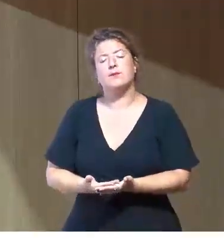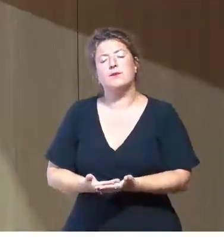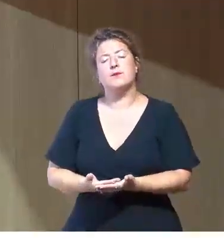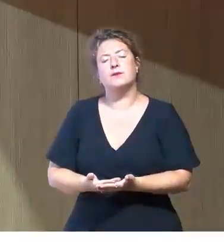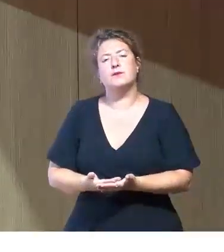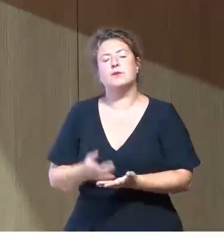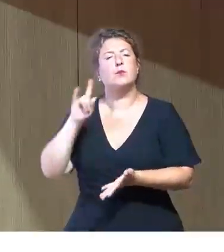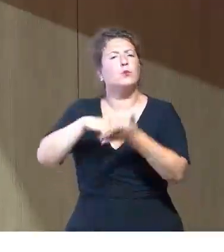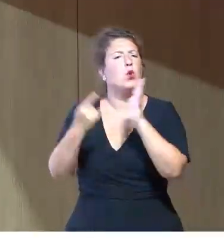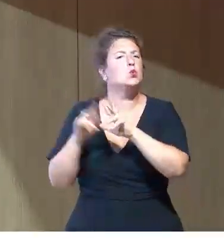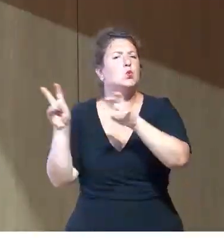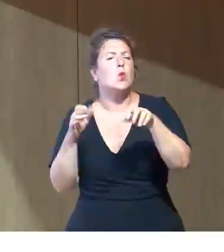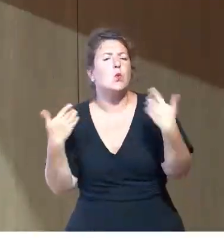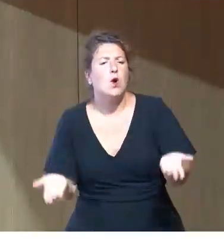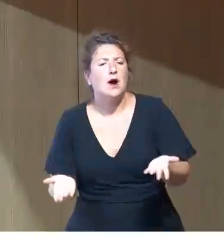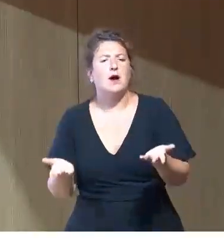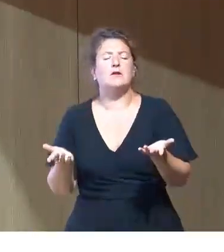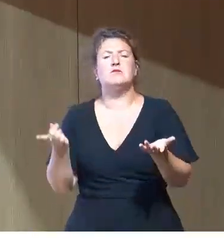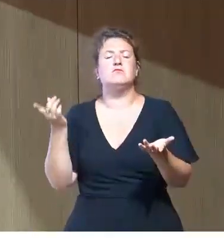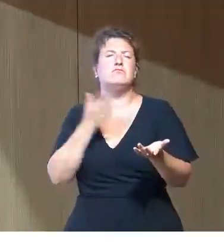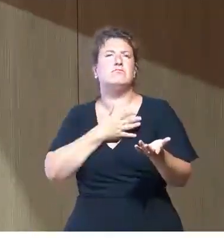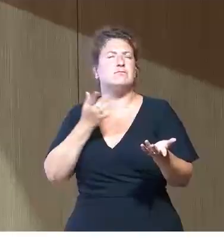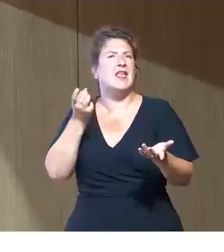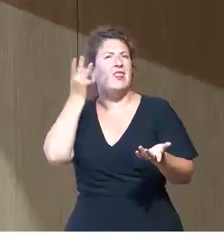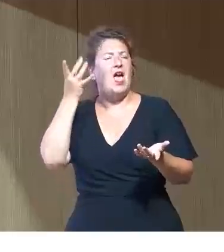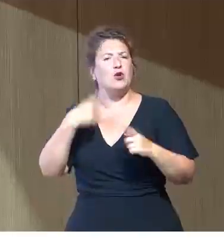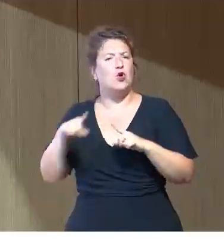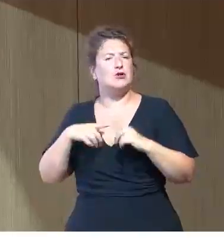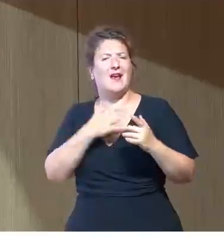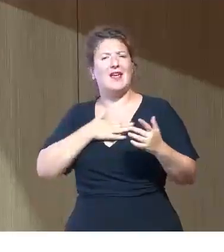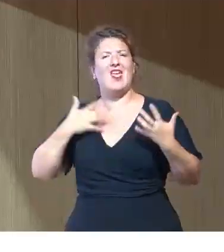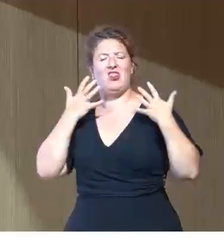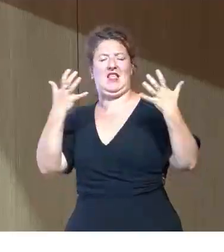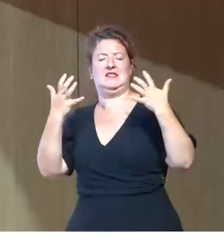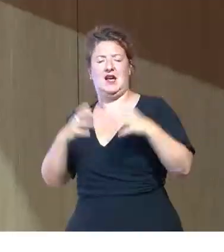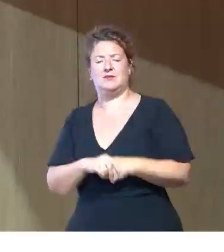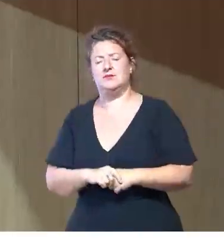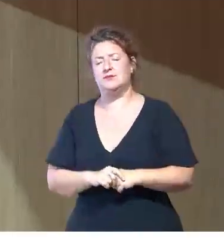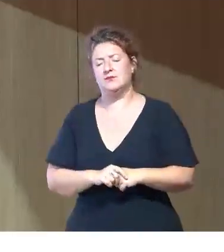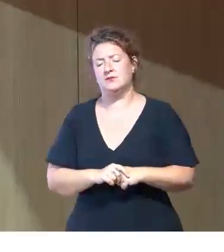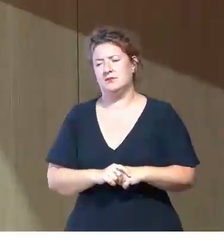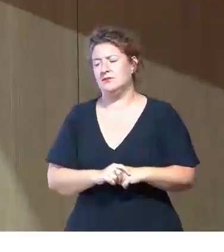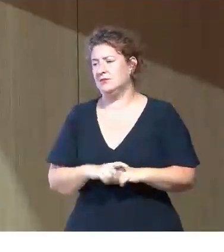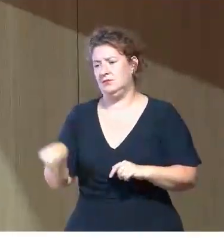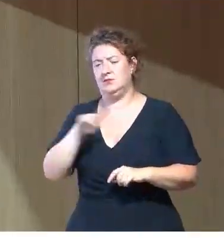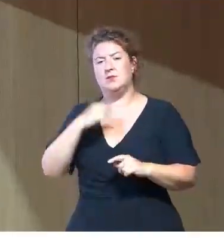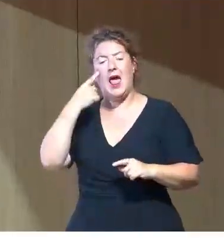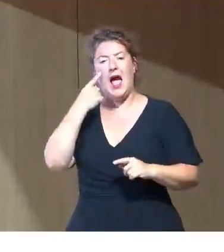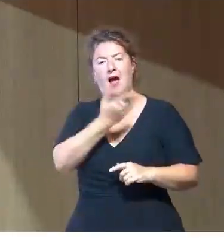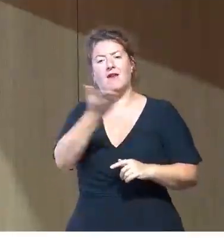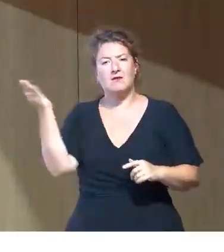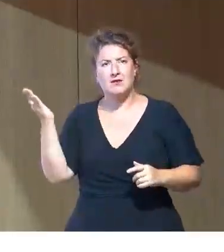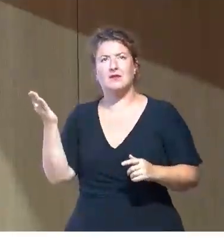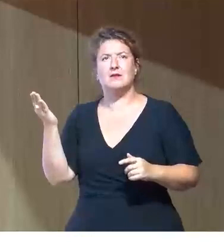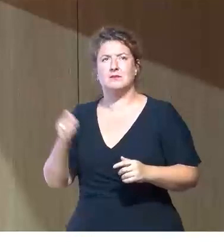qué nuevos proyectos nuevas iniciativas Te quedas no con qué qué te gustaría Resaltar para para poner sobre la mesa y que se vea